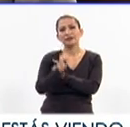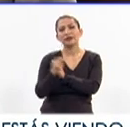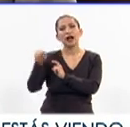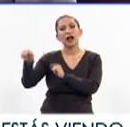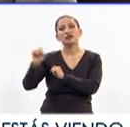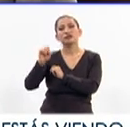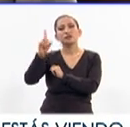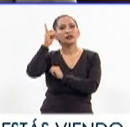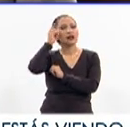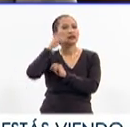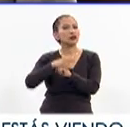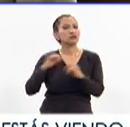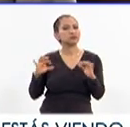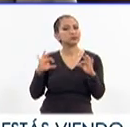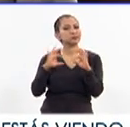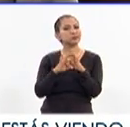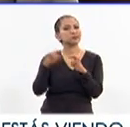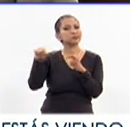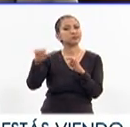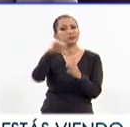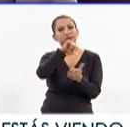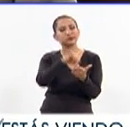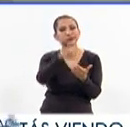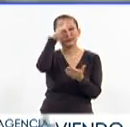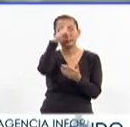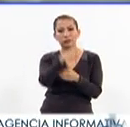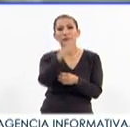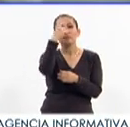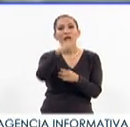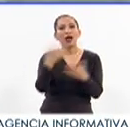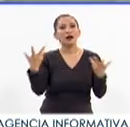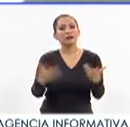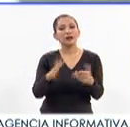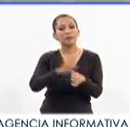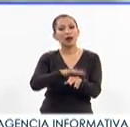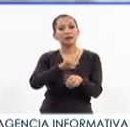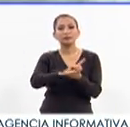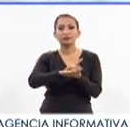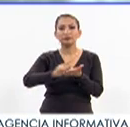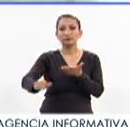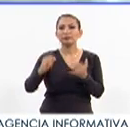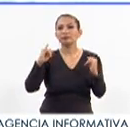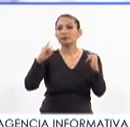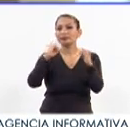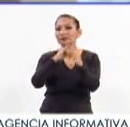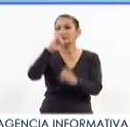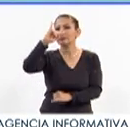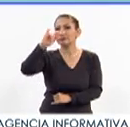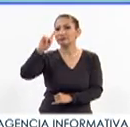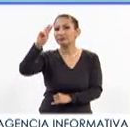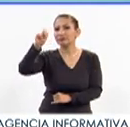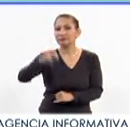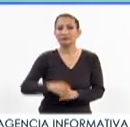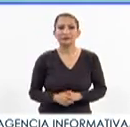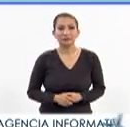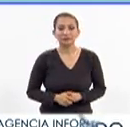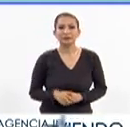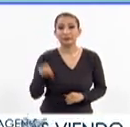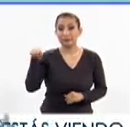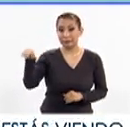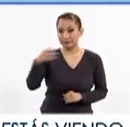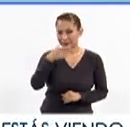Sánchez, subdirector de vinculación en el Centro Mexicano para la Producción Más Limpia del Instituto Politécnico Nacional.